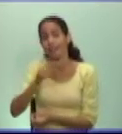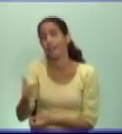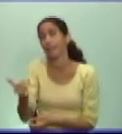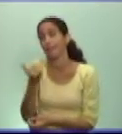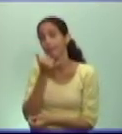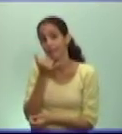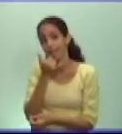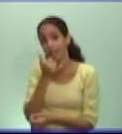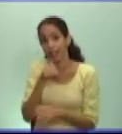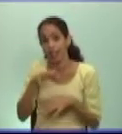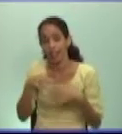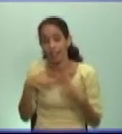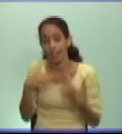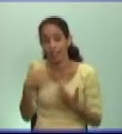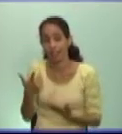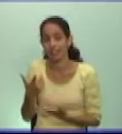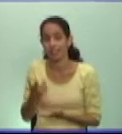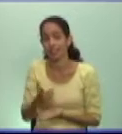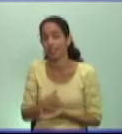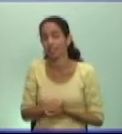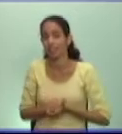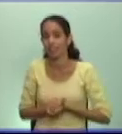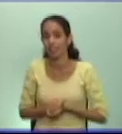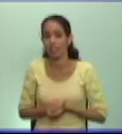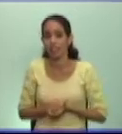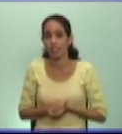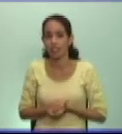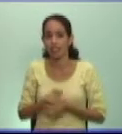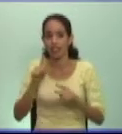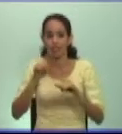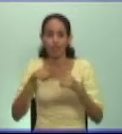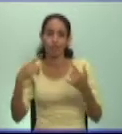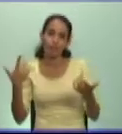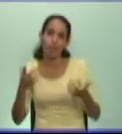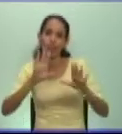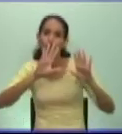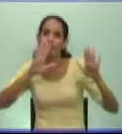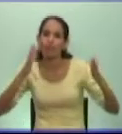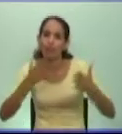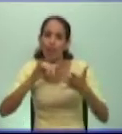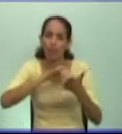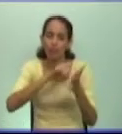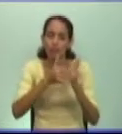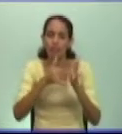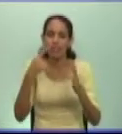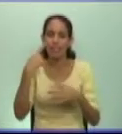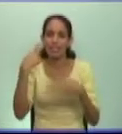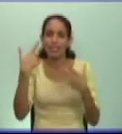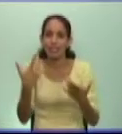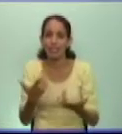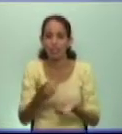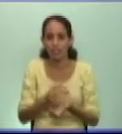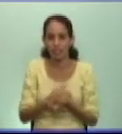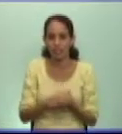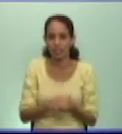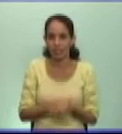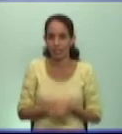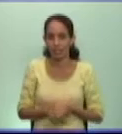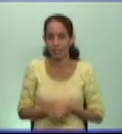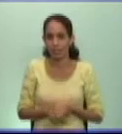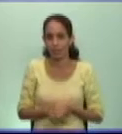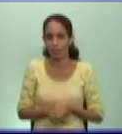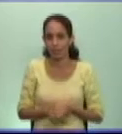y sobre todo se agote, se empiece a agotar todo aquel proyecto que vimos nosotros al agotarse el modelo primario